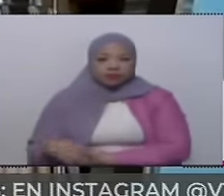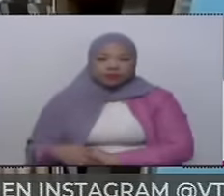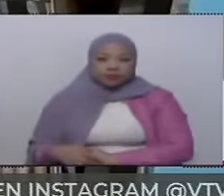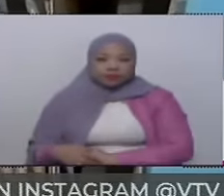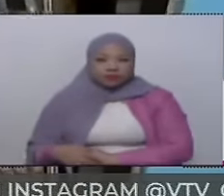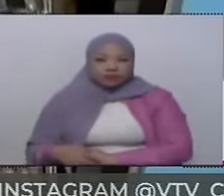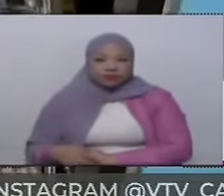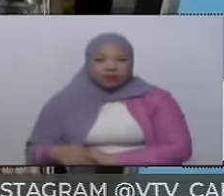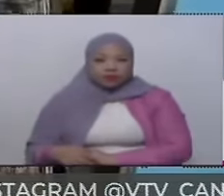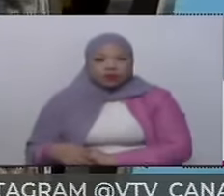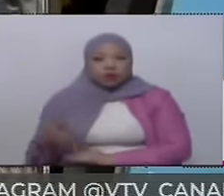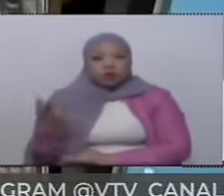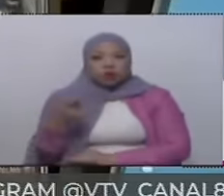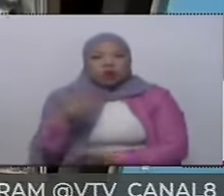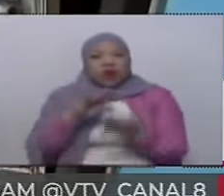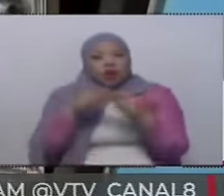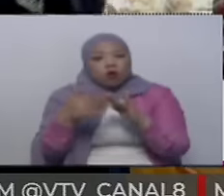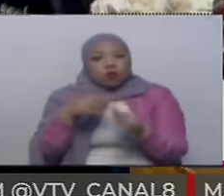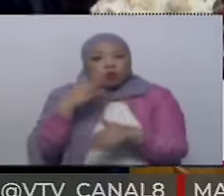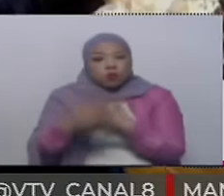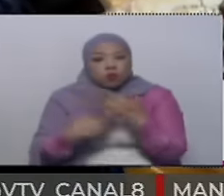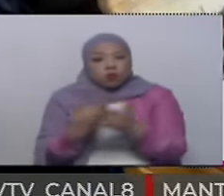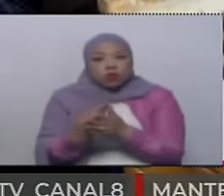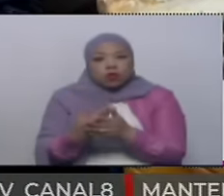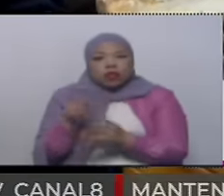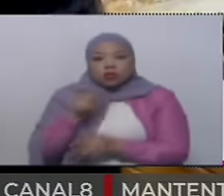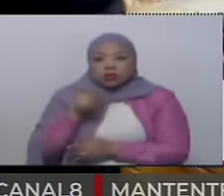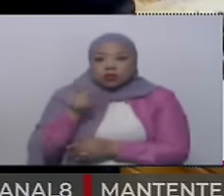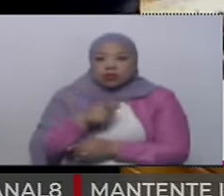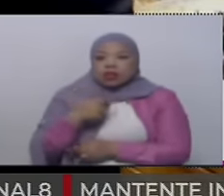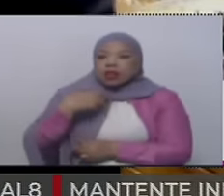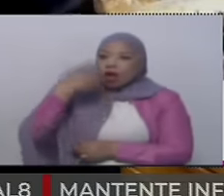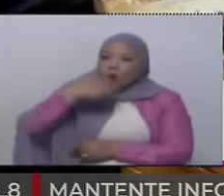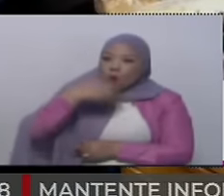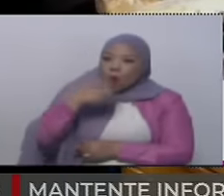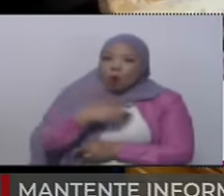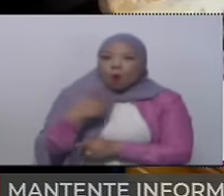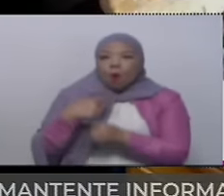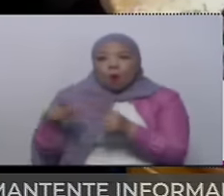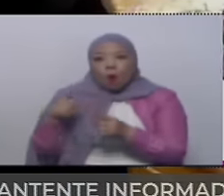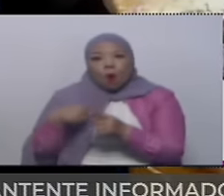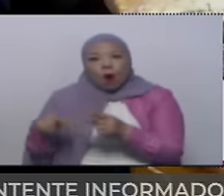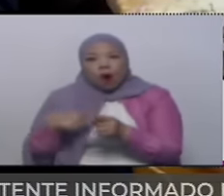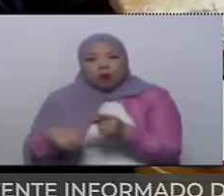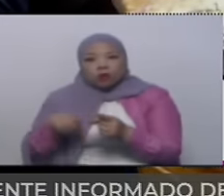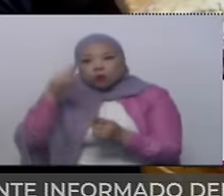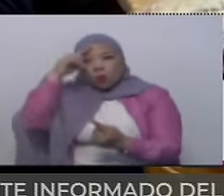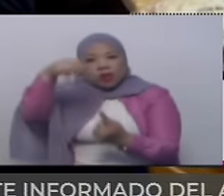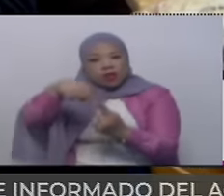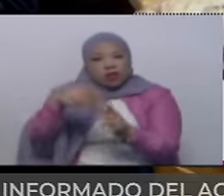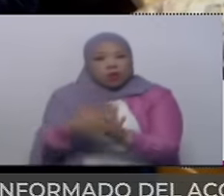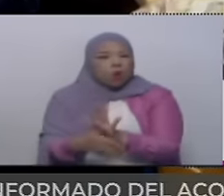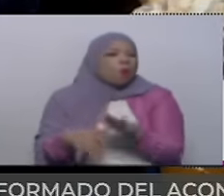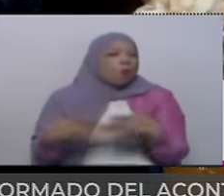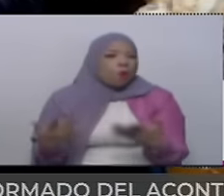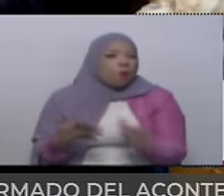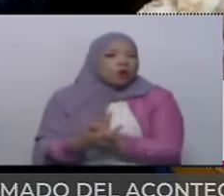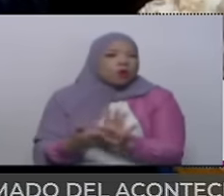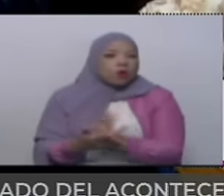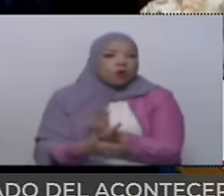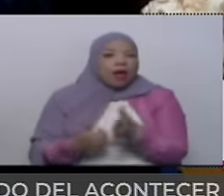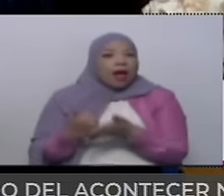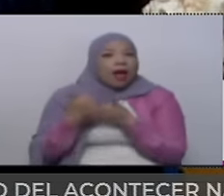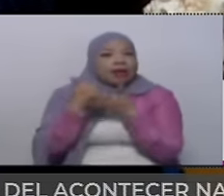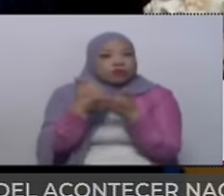Ellos son los que llevan a tu comunidad lo que tú necesites. Entonces el objetivo desde que lo creamos fue, vamos a